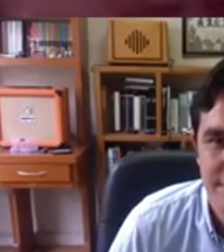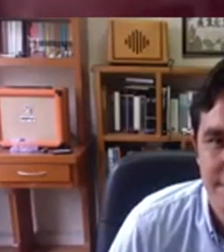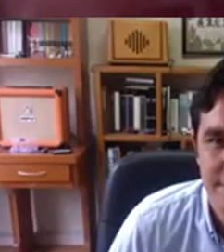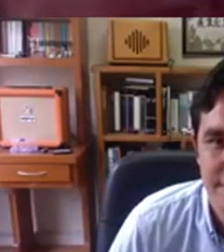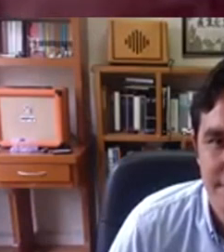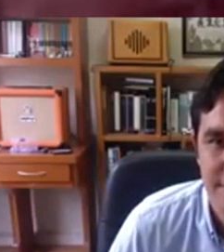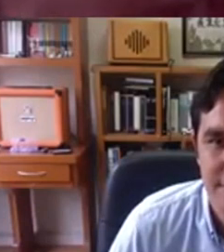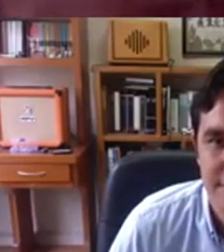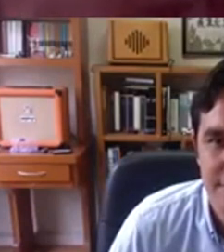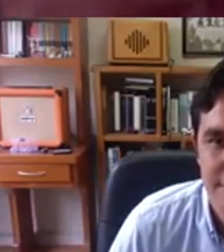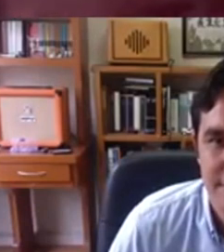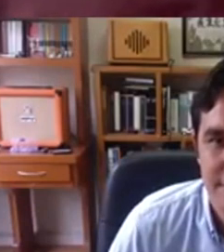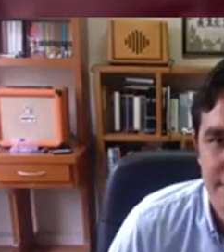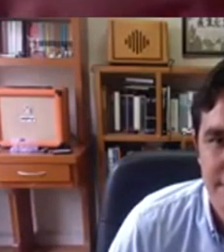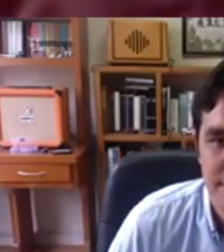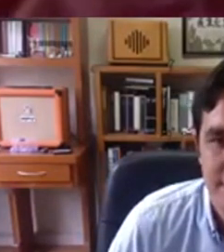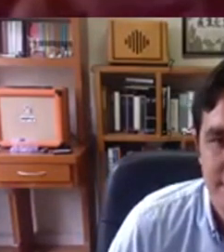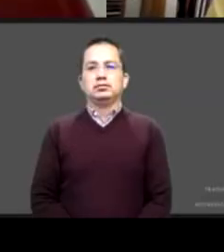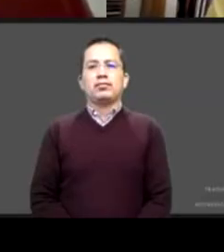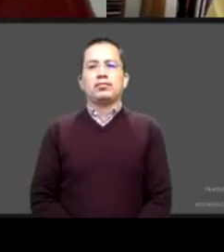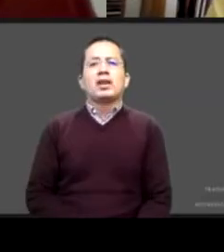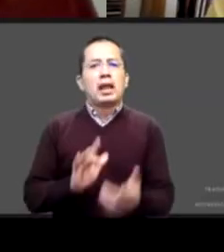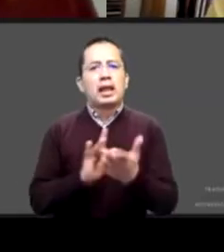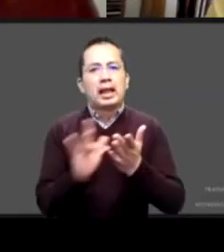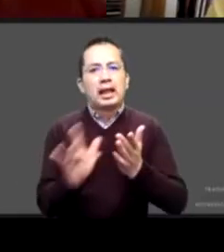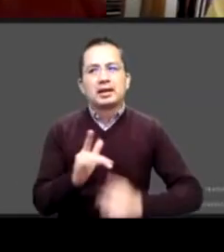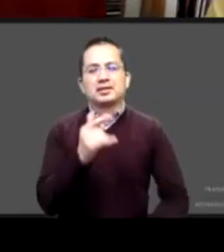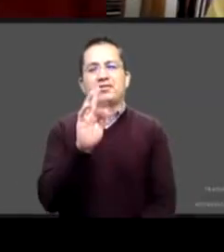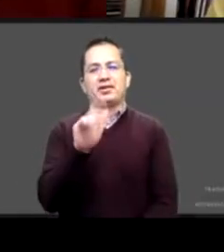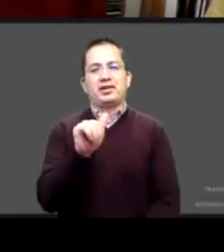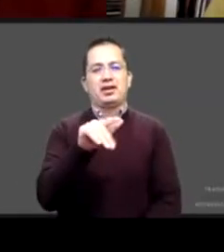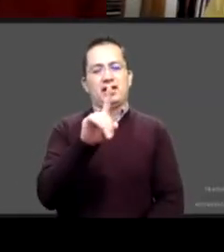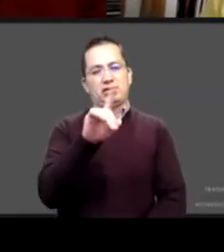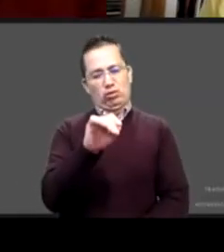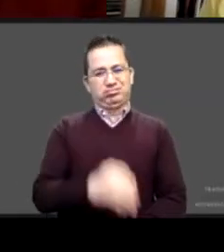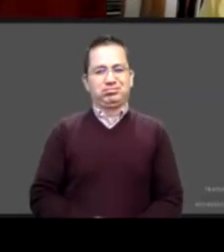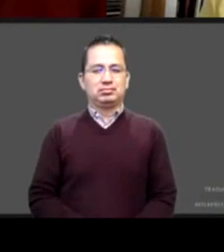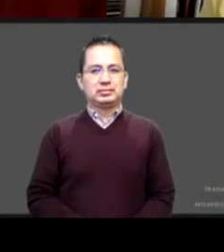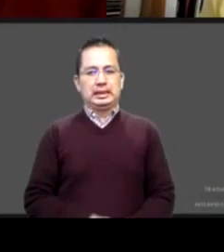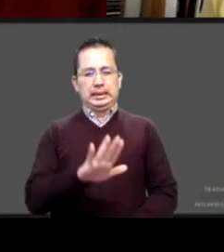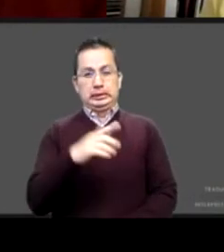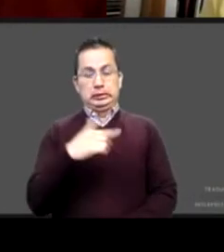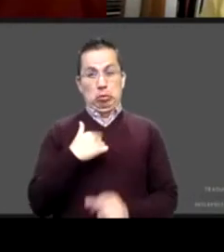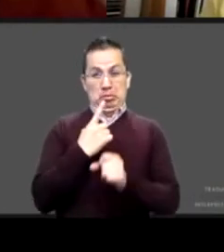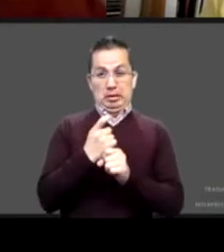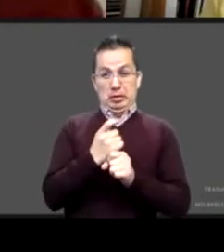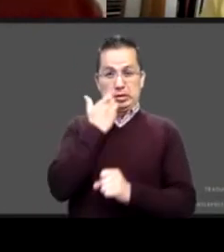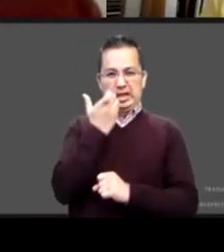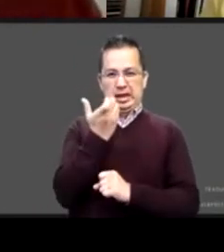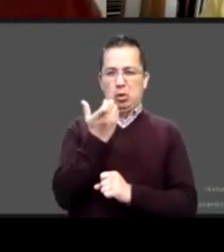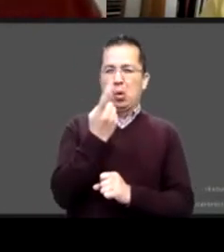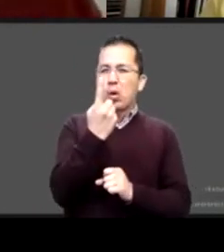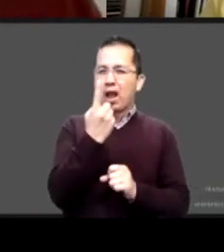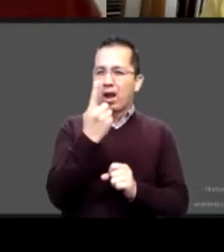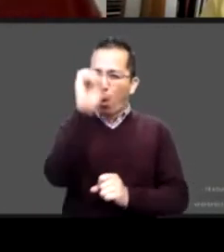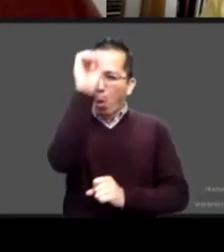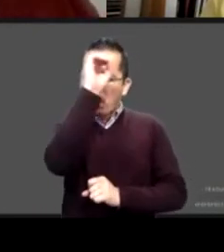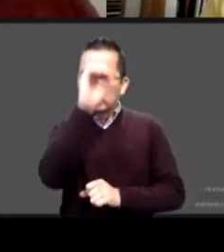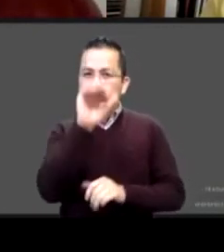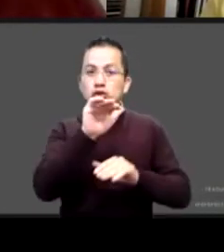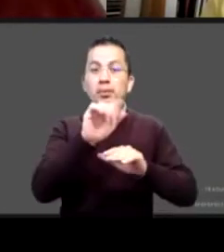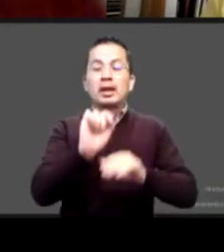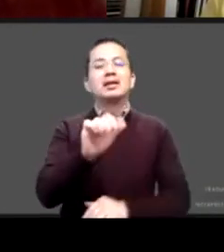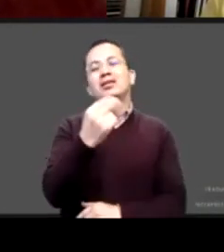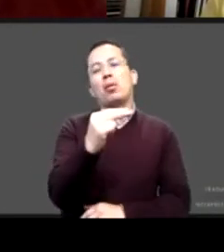Antes que nada, un comentario respecto al adultocentrismo, porque permítanme decir, en estos tiempos en